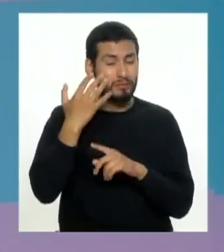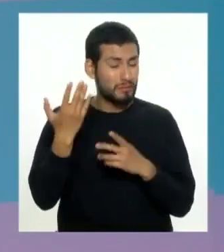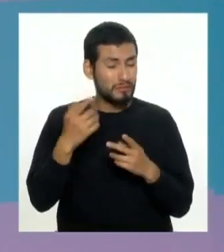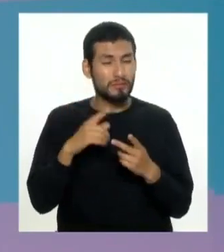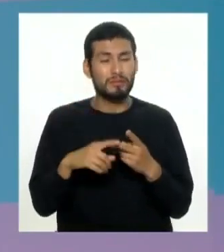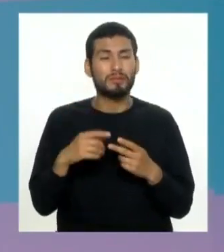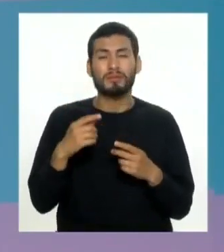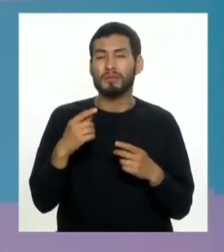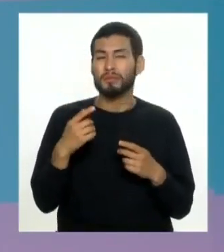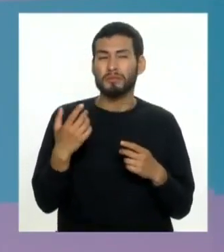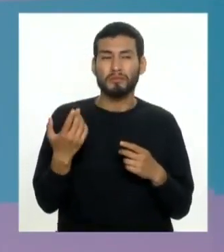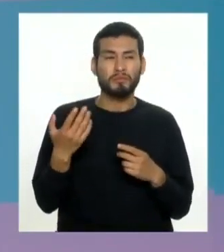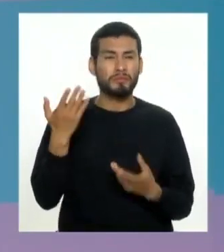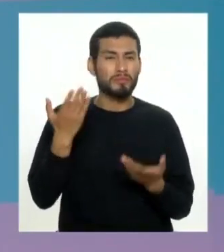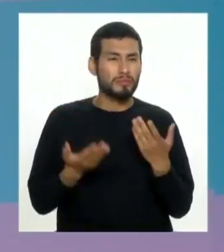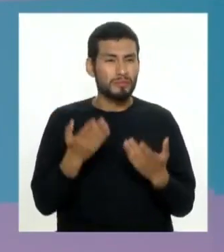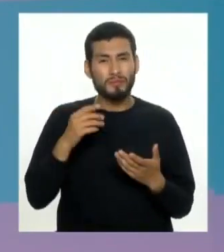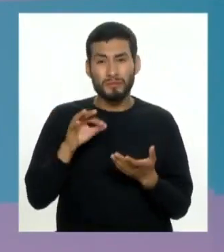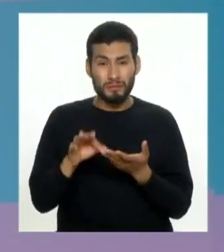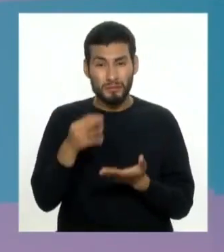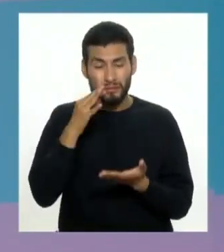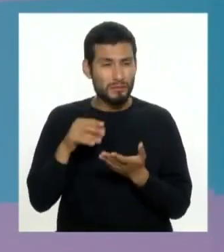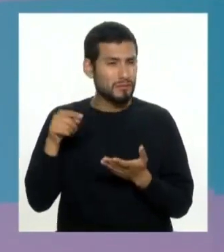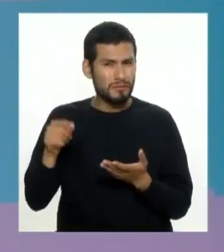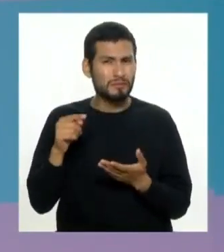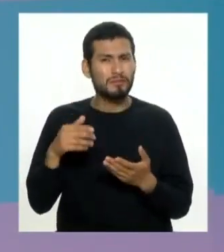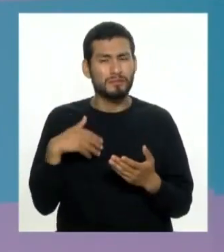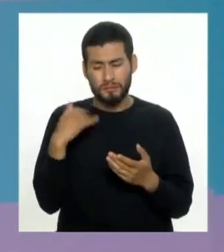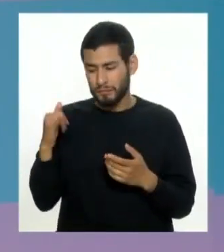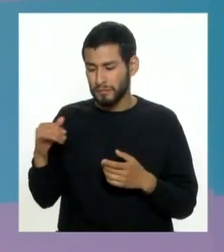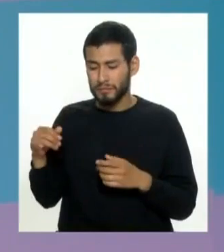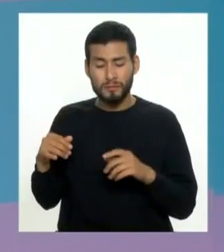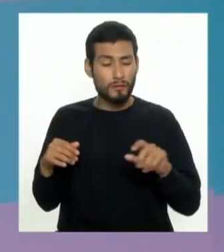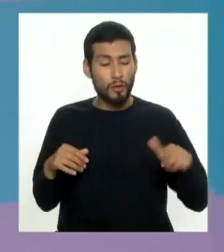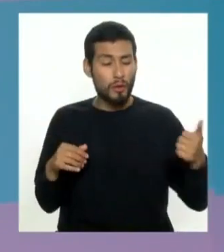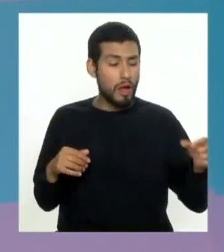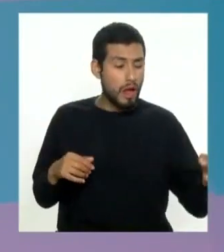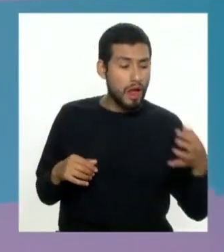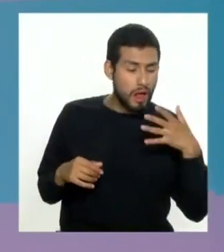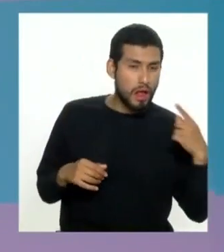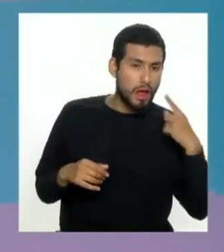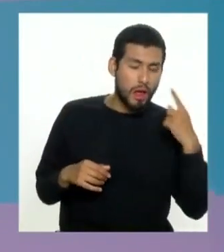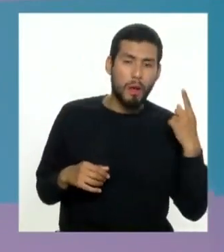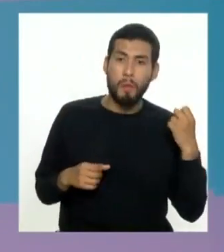epiléptica. Algunos tipos de medicamentos también son proconvulsivos, proepilépticos también.